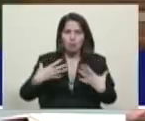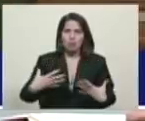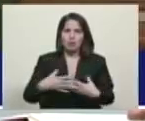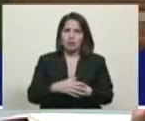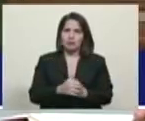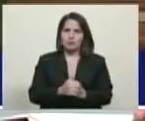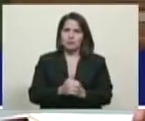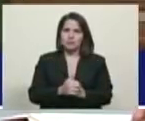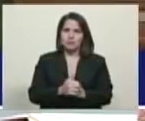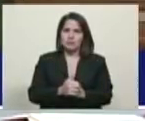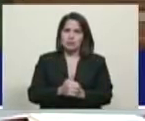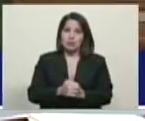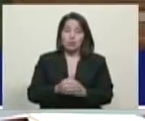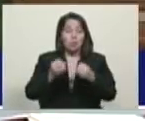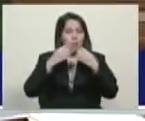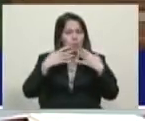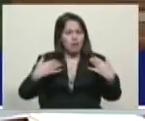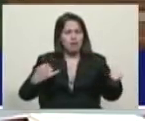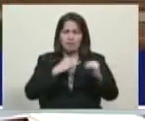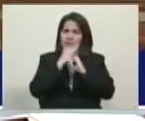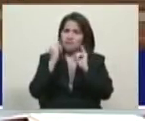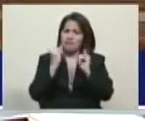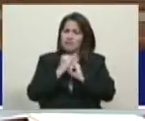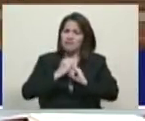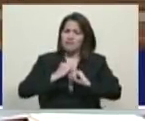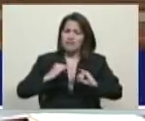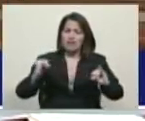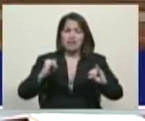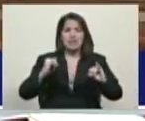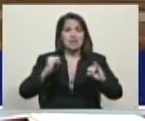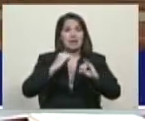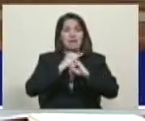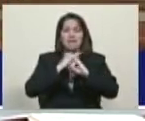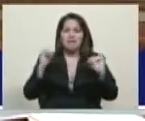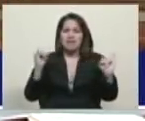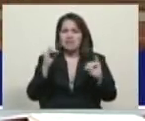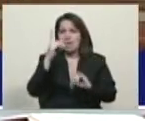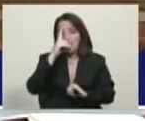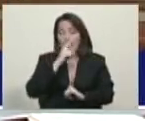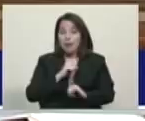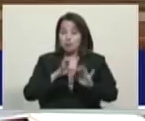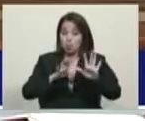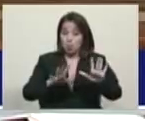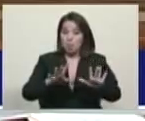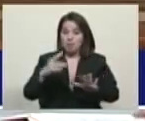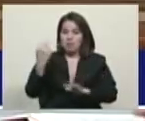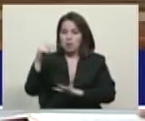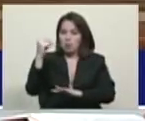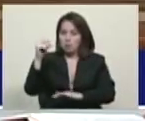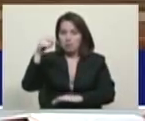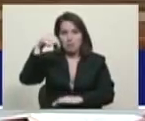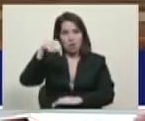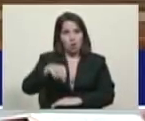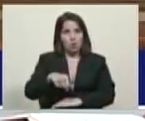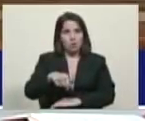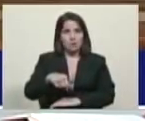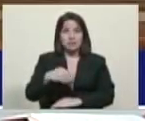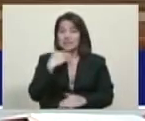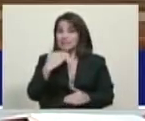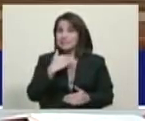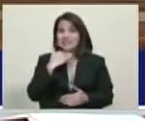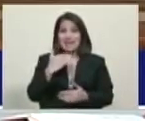buen fin de año, este mes de noviembre, hoy ya es 9 de noviembre. Ya se